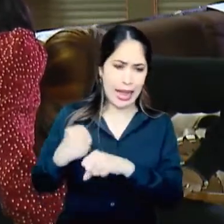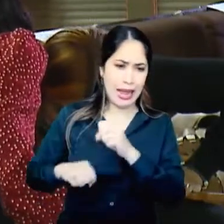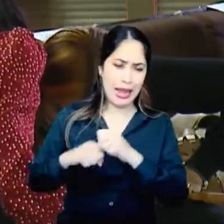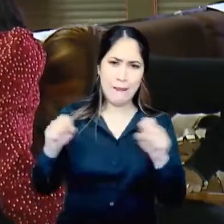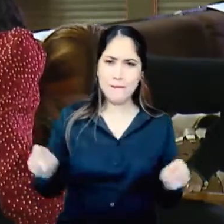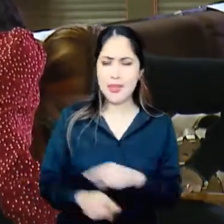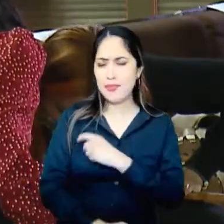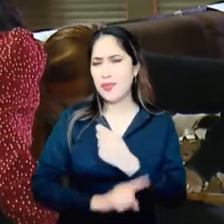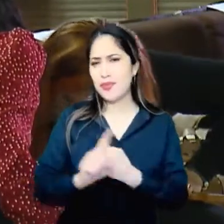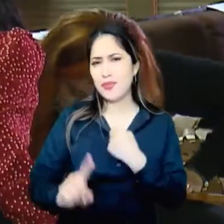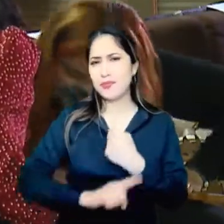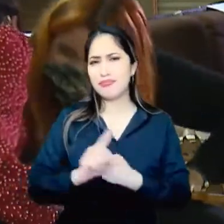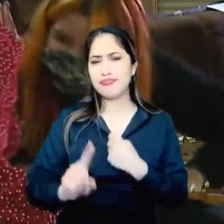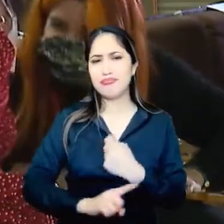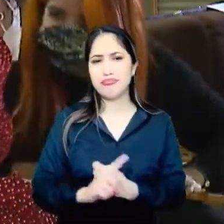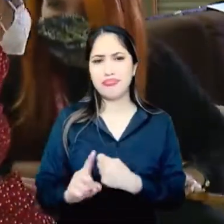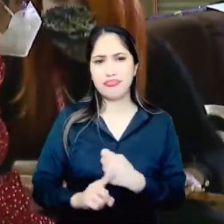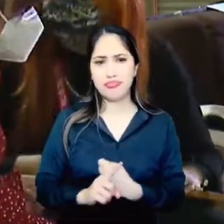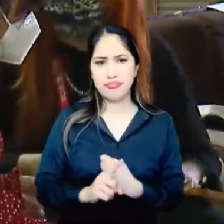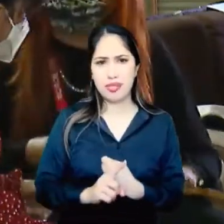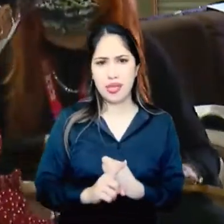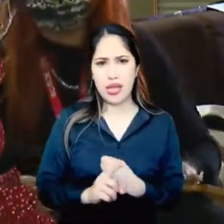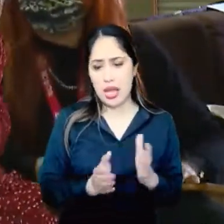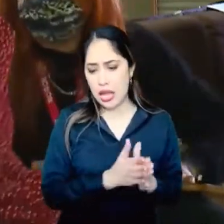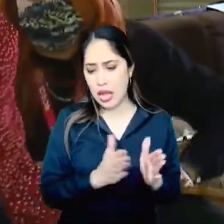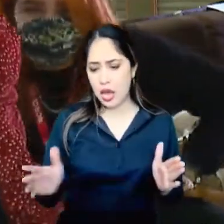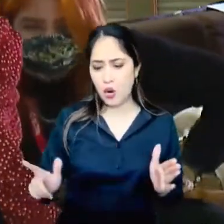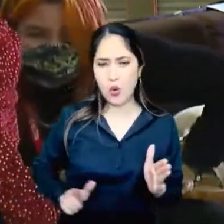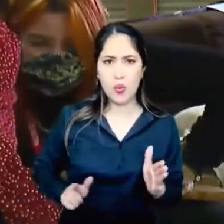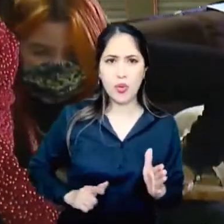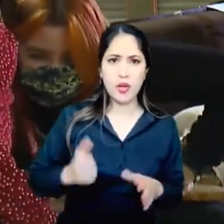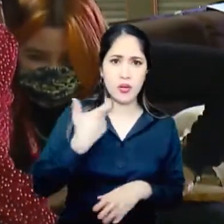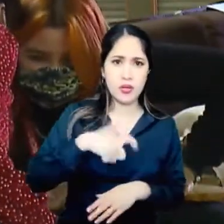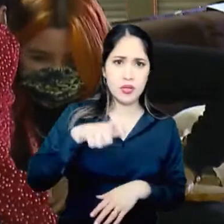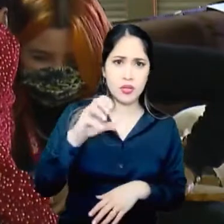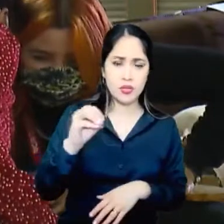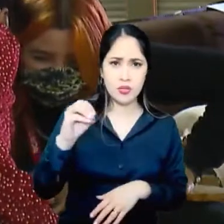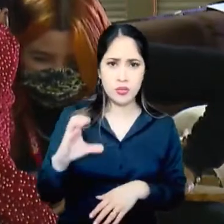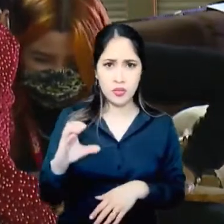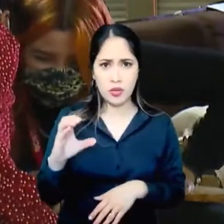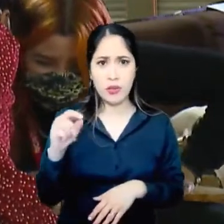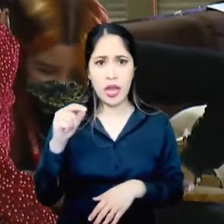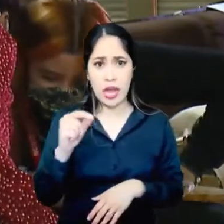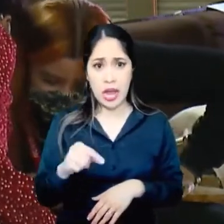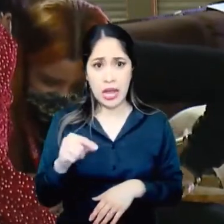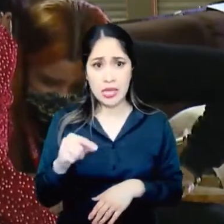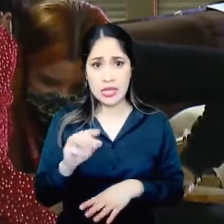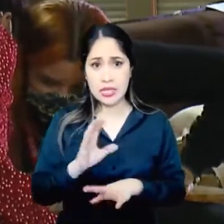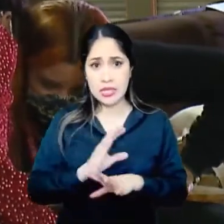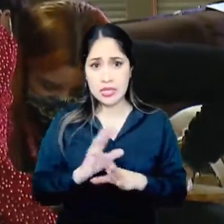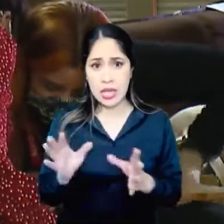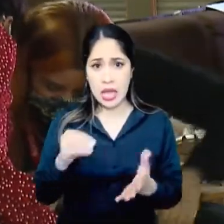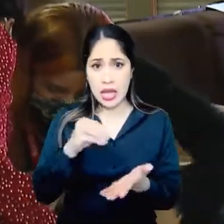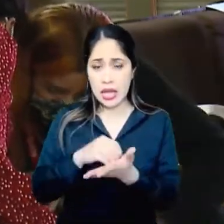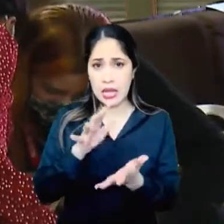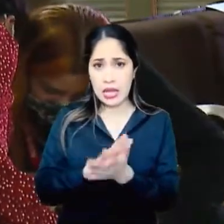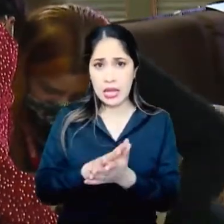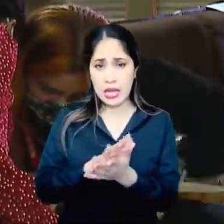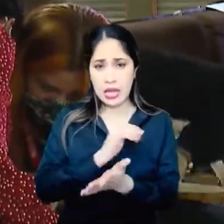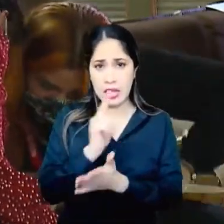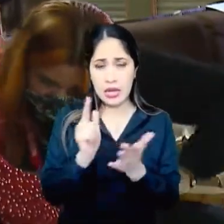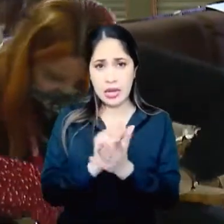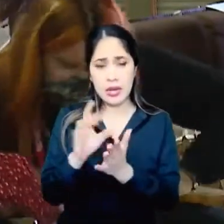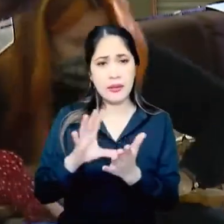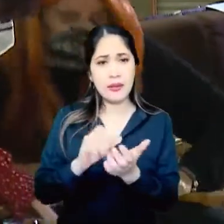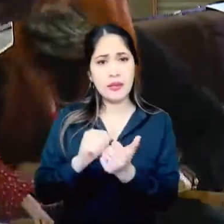durante el periodo de Quirino Ordaz se institucionalizó prácticamente. Usted, que también formó parte del